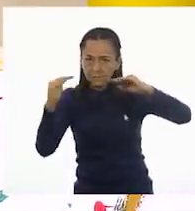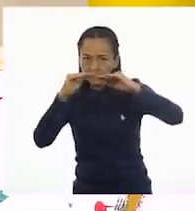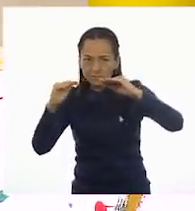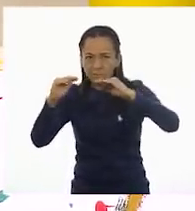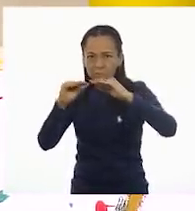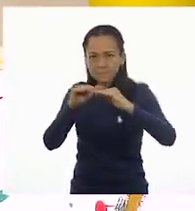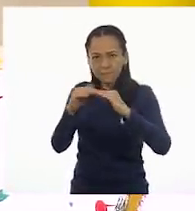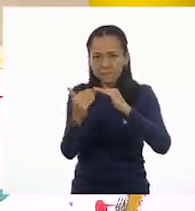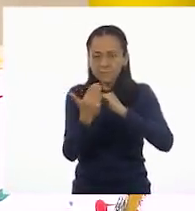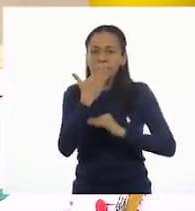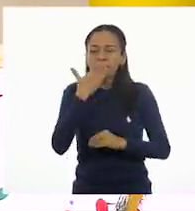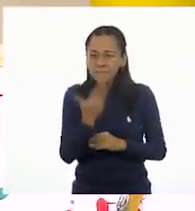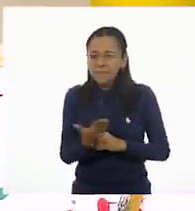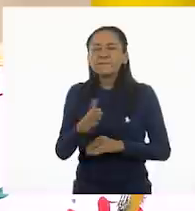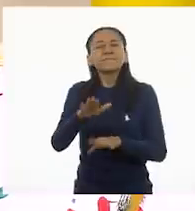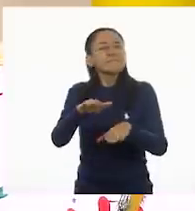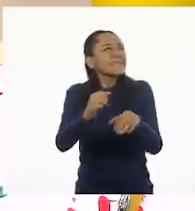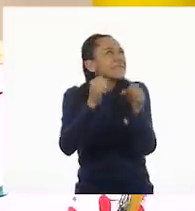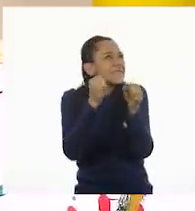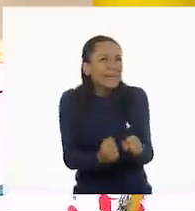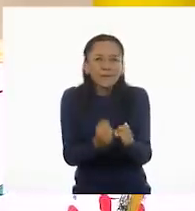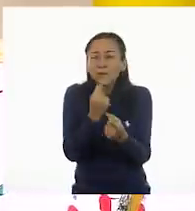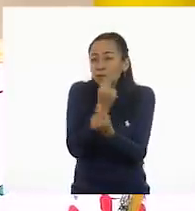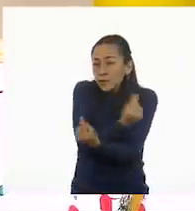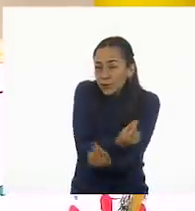lo están adivinando muy bien. Cierto.